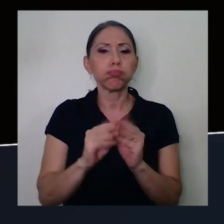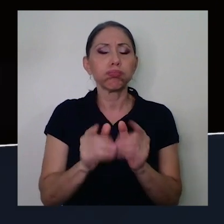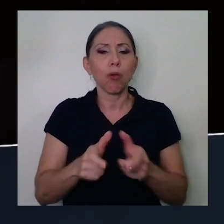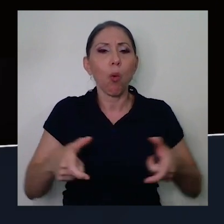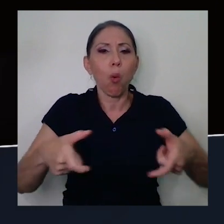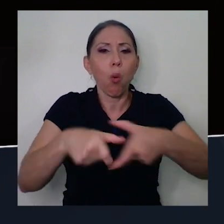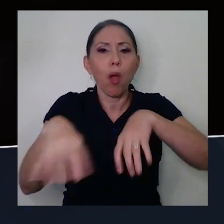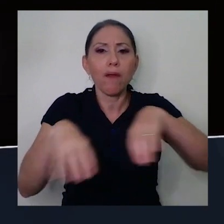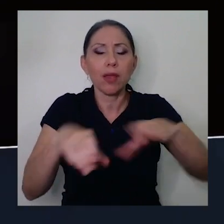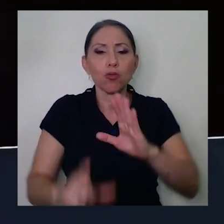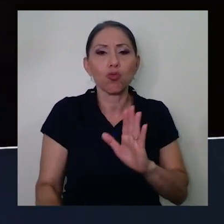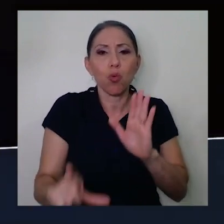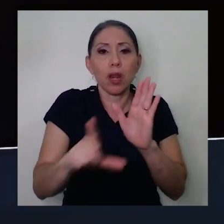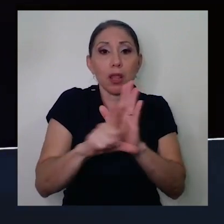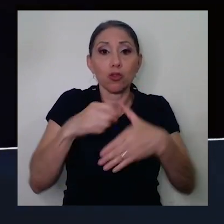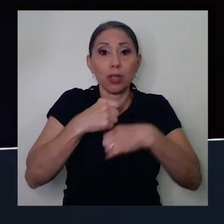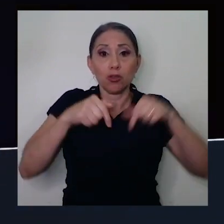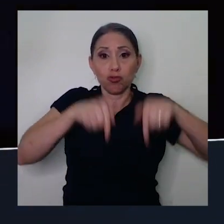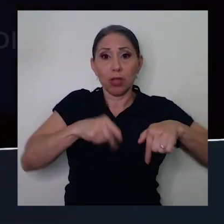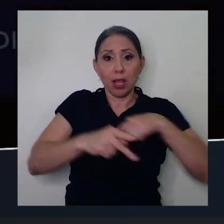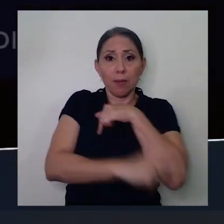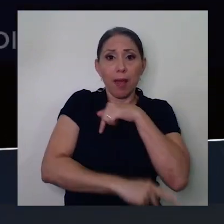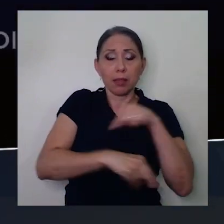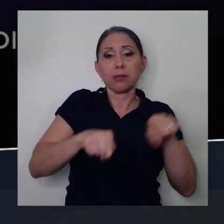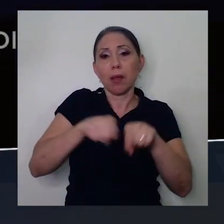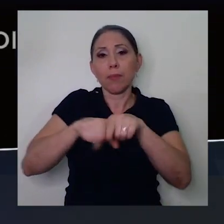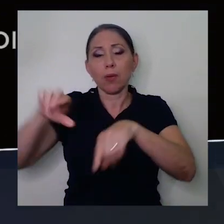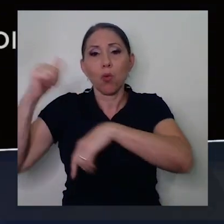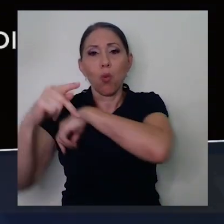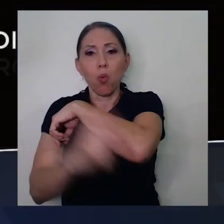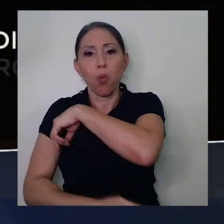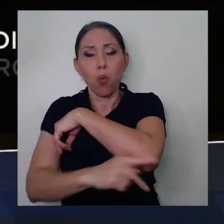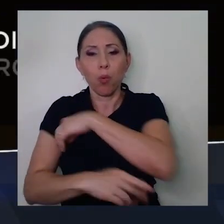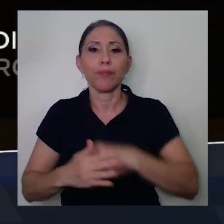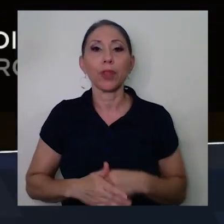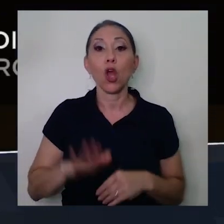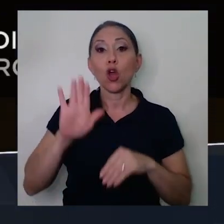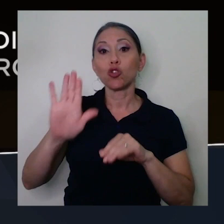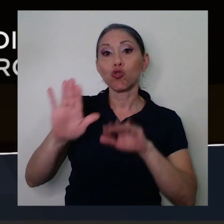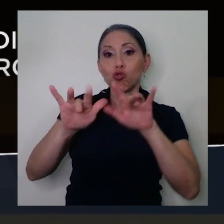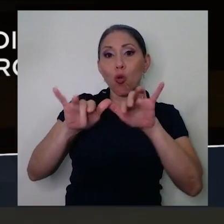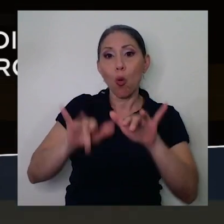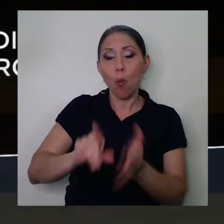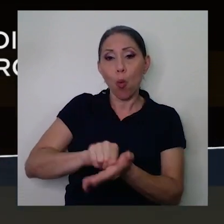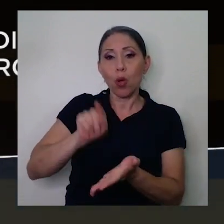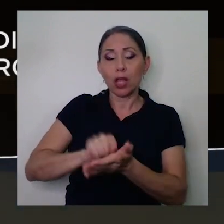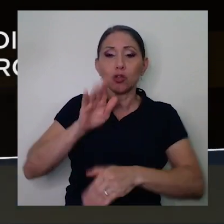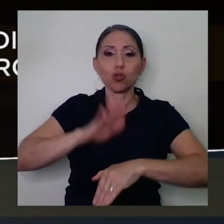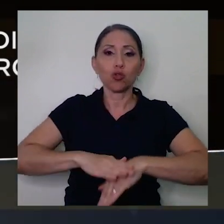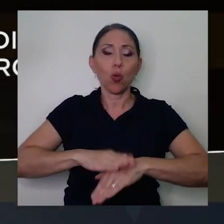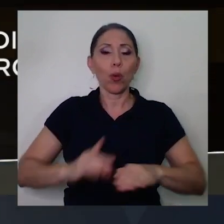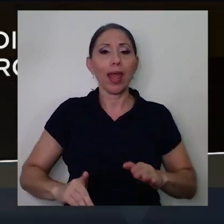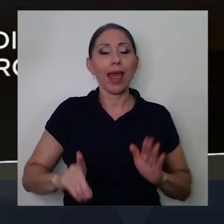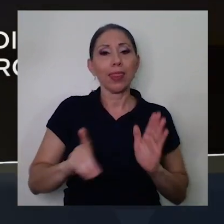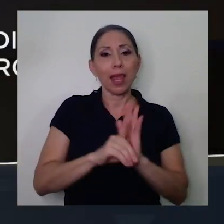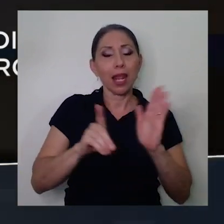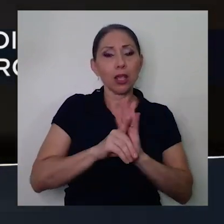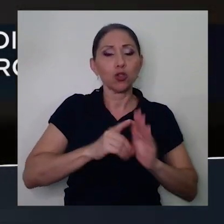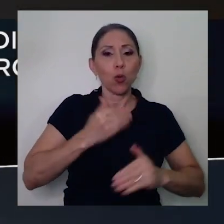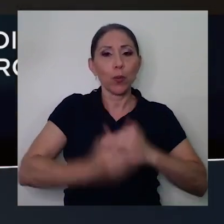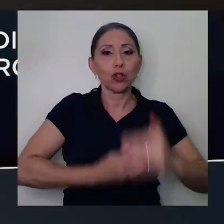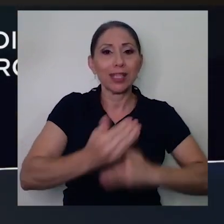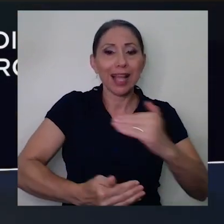1975. Ha participado en congresos y eventos jurídicos celebrados en el país y fuera de él.